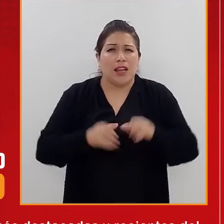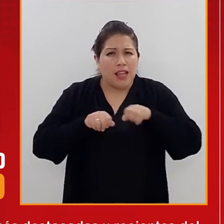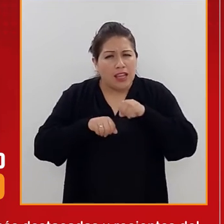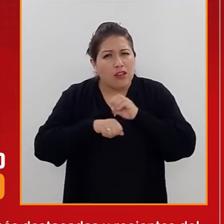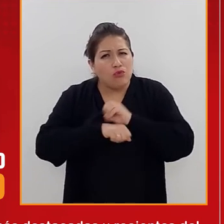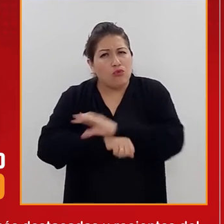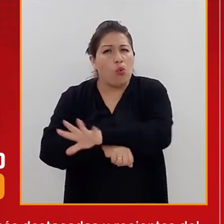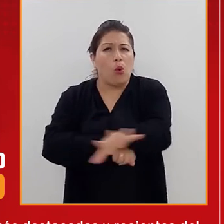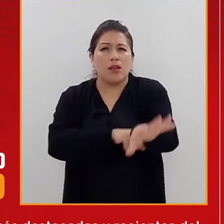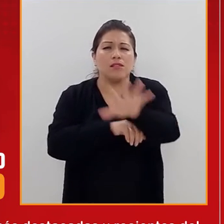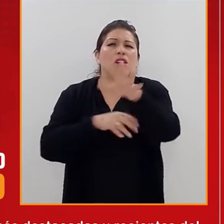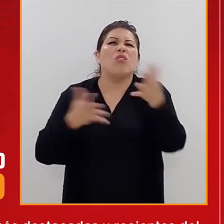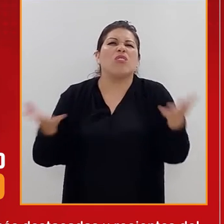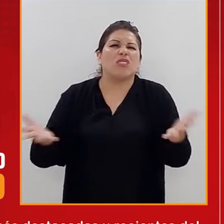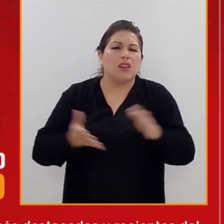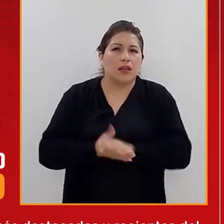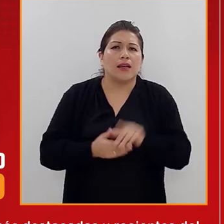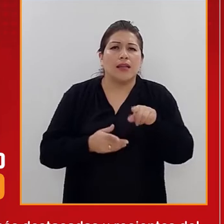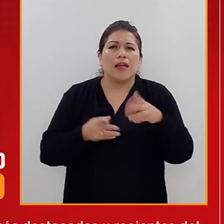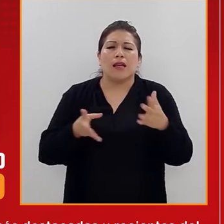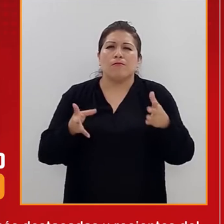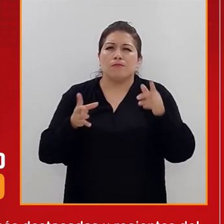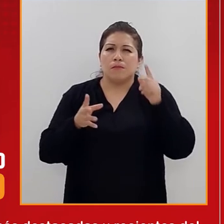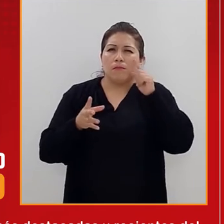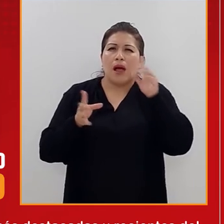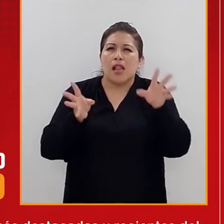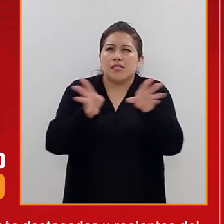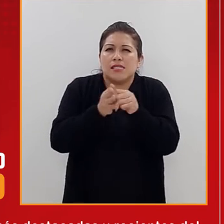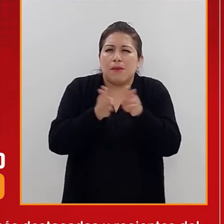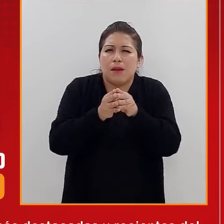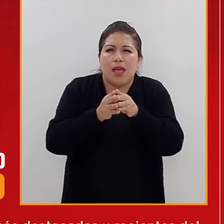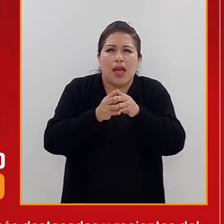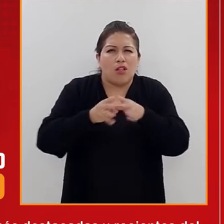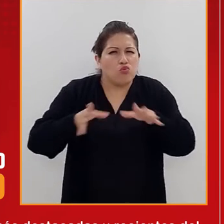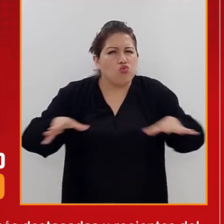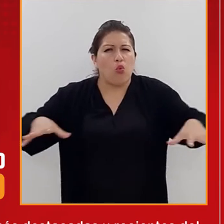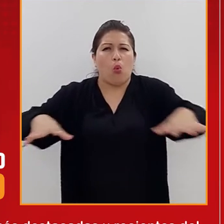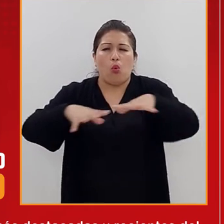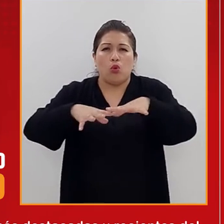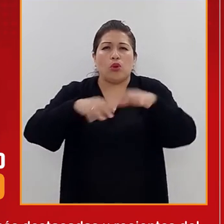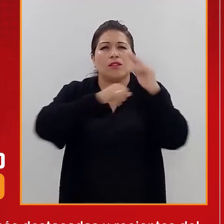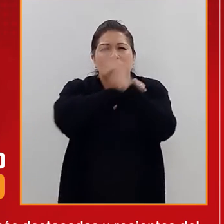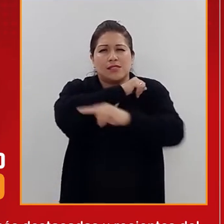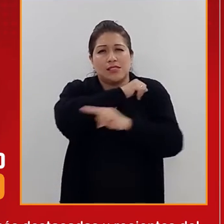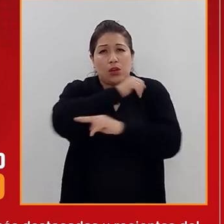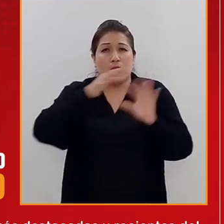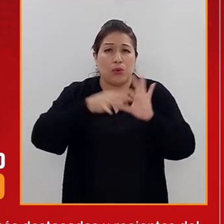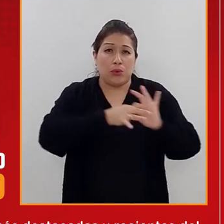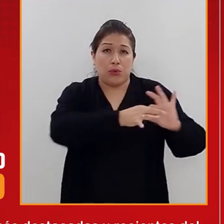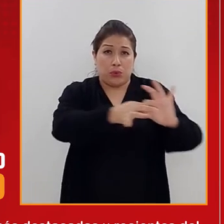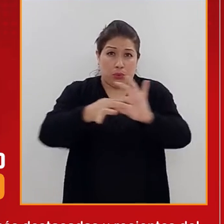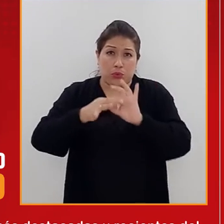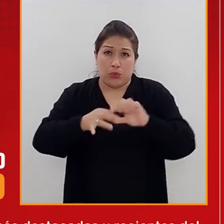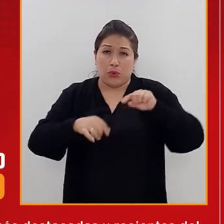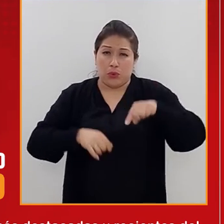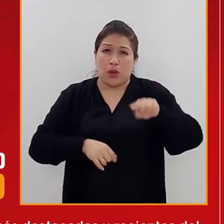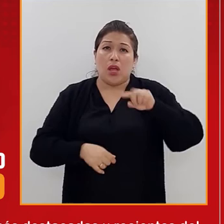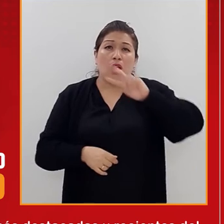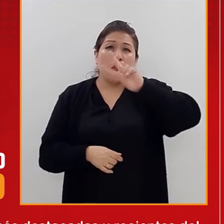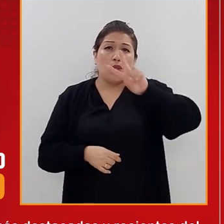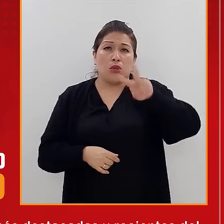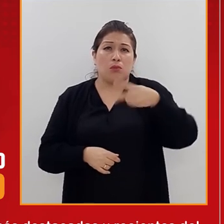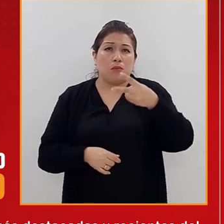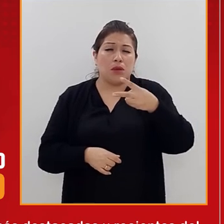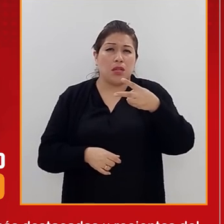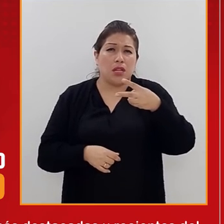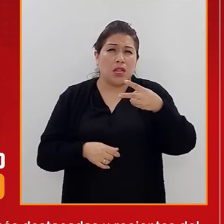vulnerable, influenció para que en la 56 Asamblea General de las Naciones Unidas, realizada el 19 de diciembre del